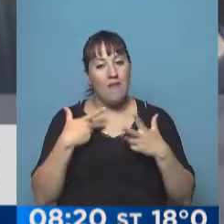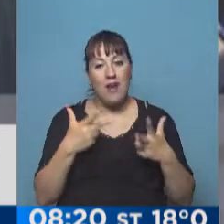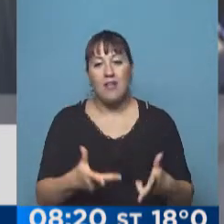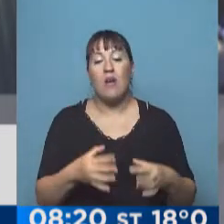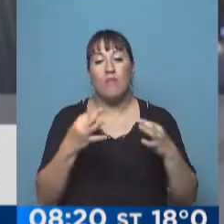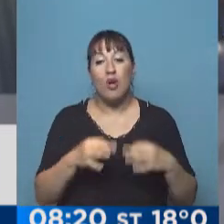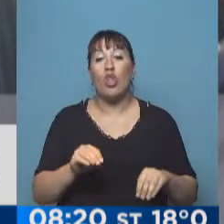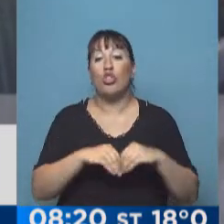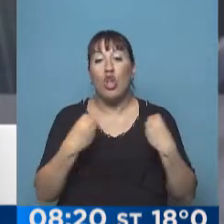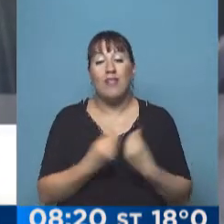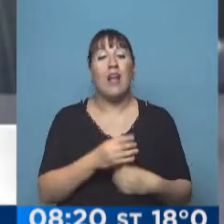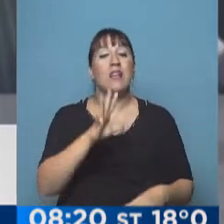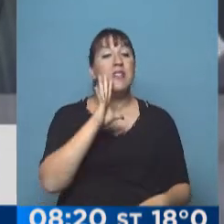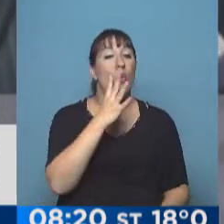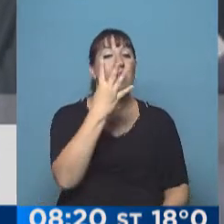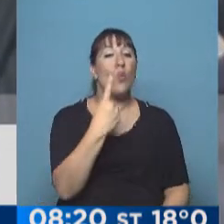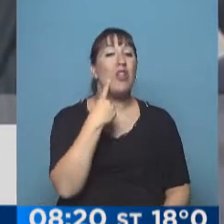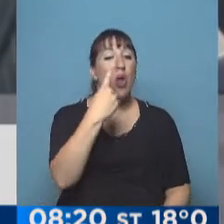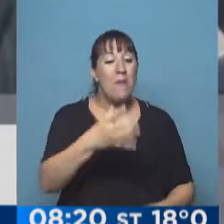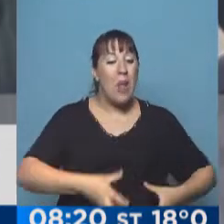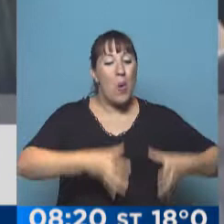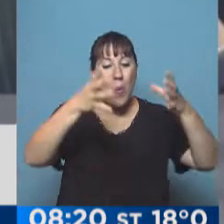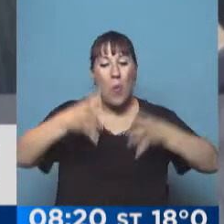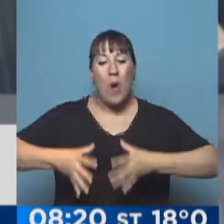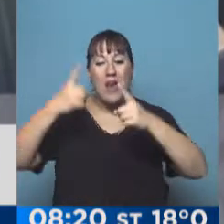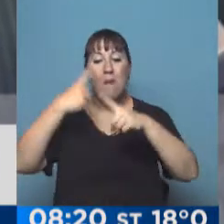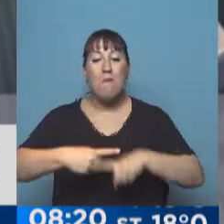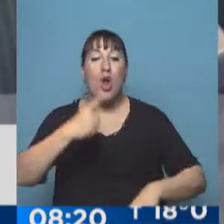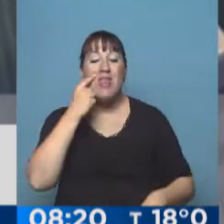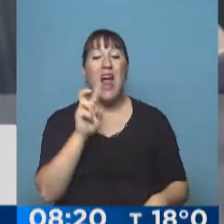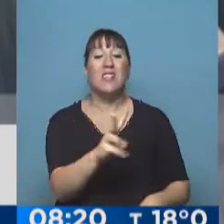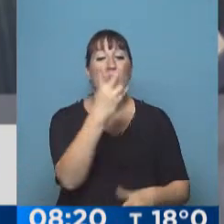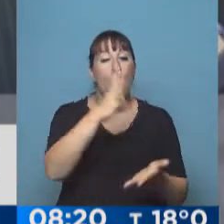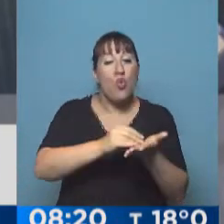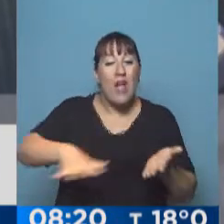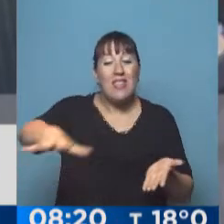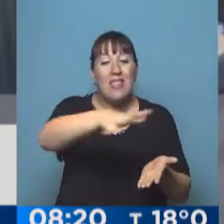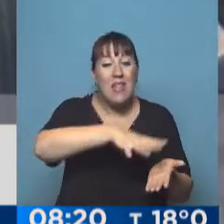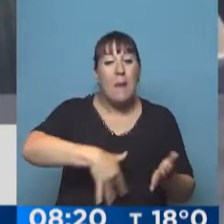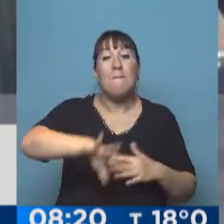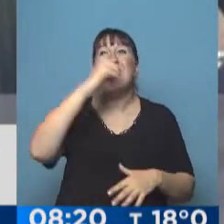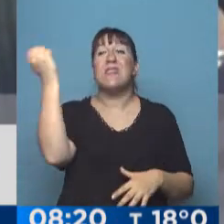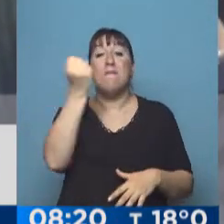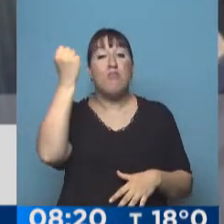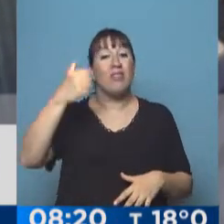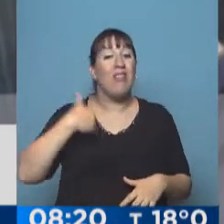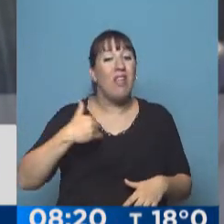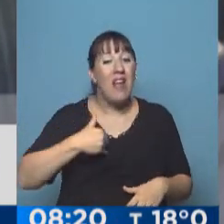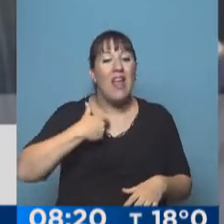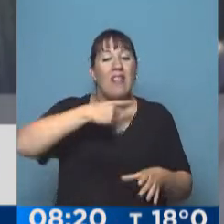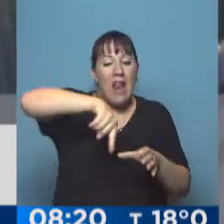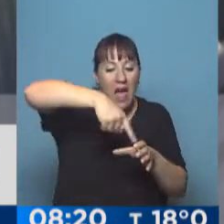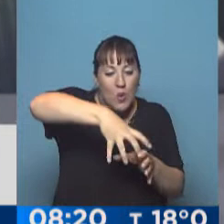54 mil barriles por día es el segundo yacimiento más importante del país en esta extracción